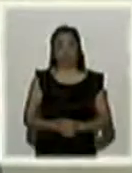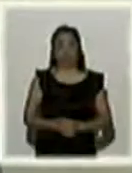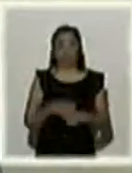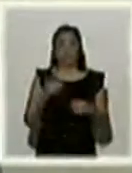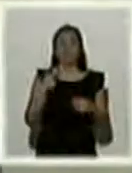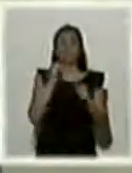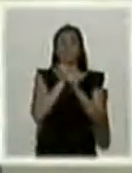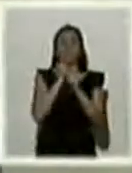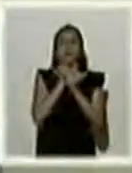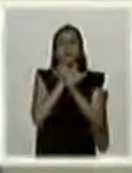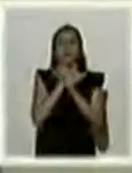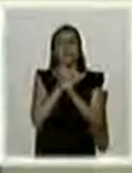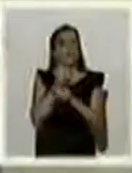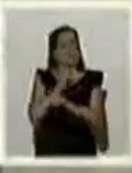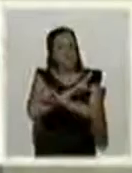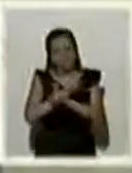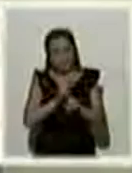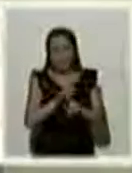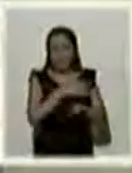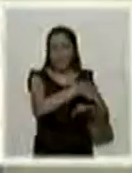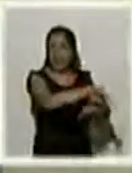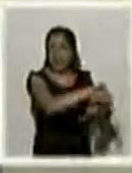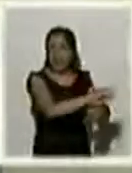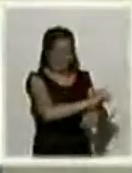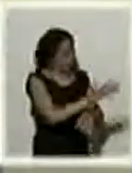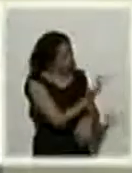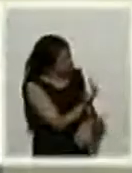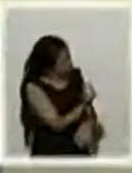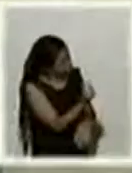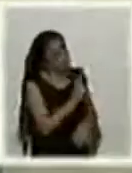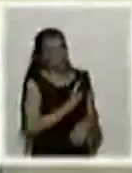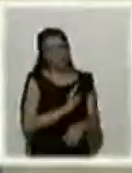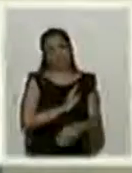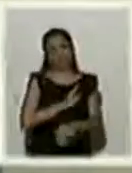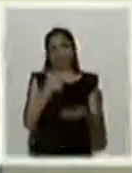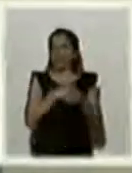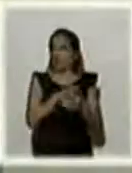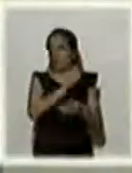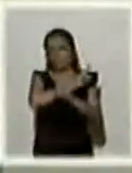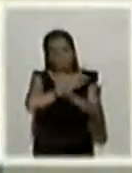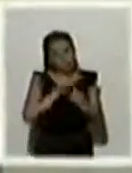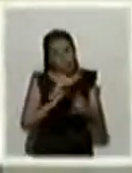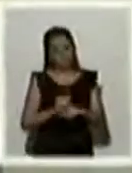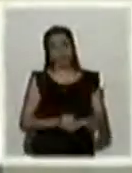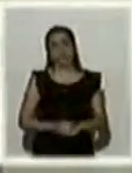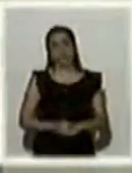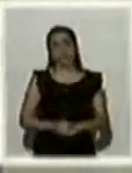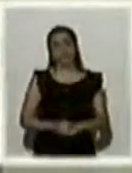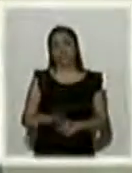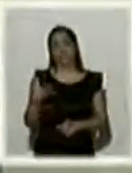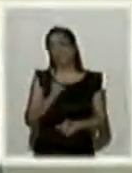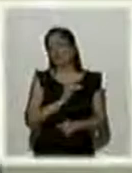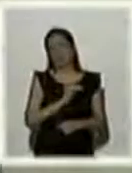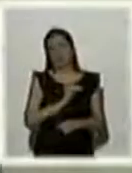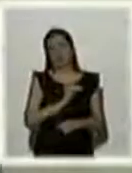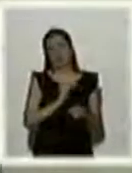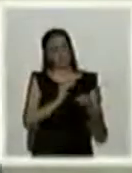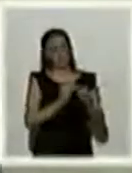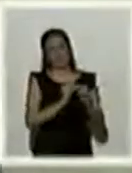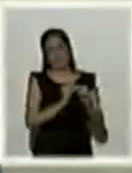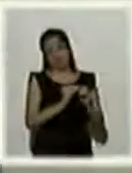calle, para sacarlo de la droga, para sacarlo de todos los flagelos que tenemos. Por eso